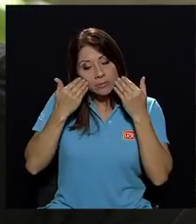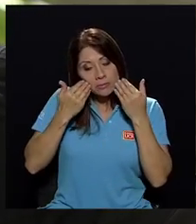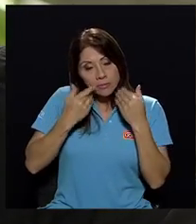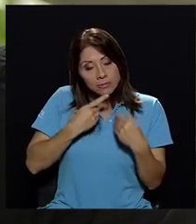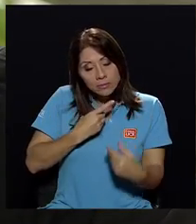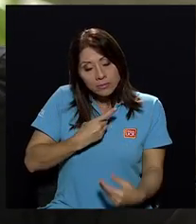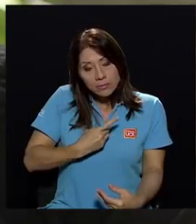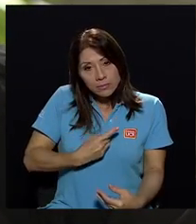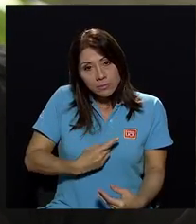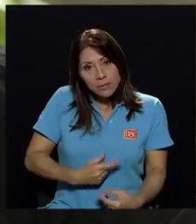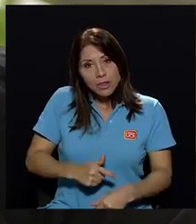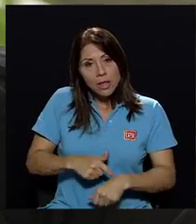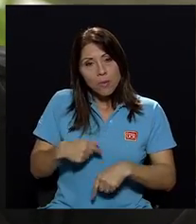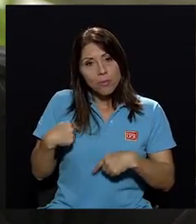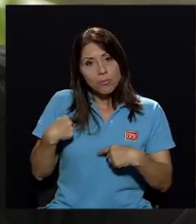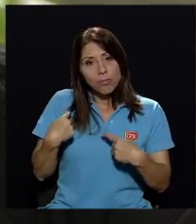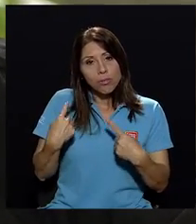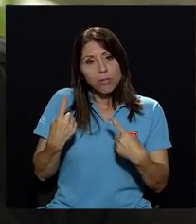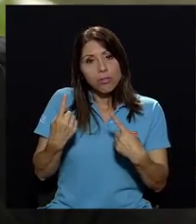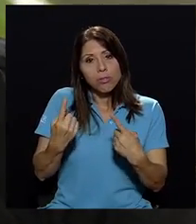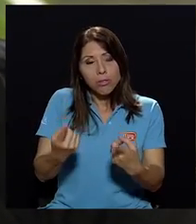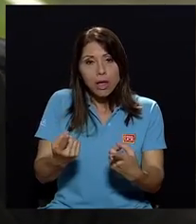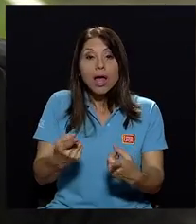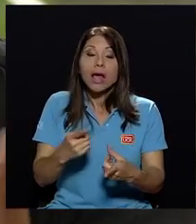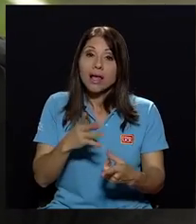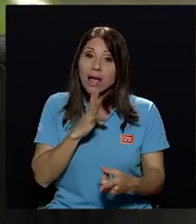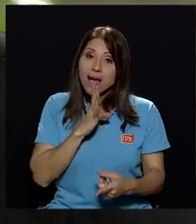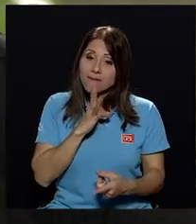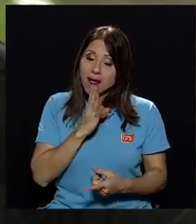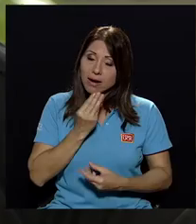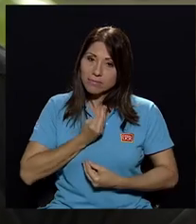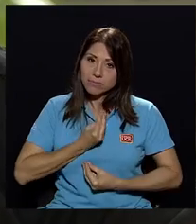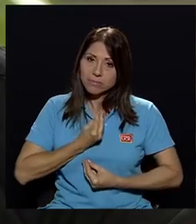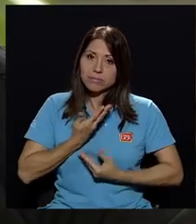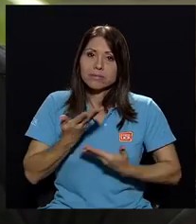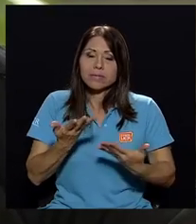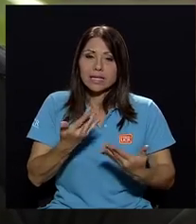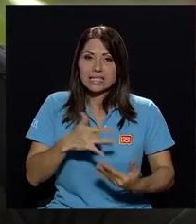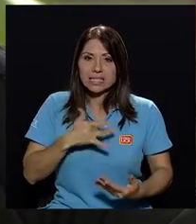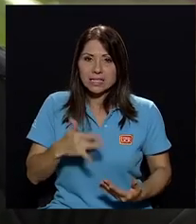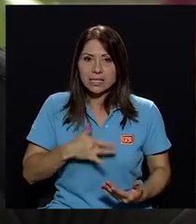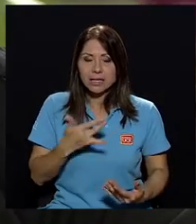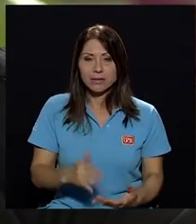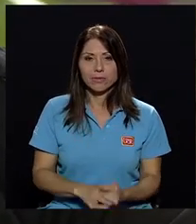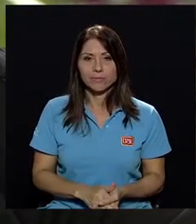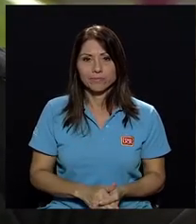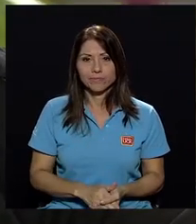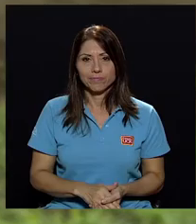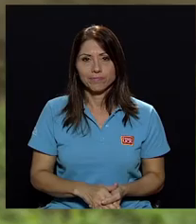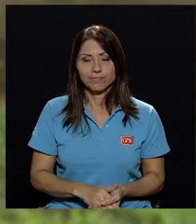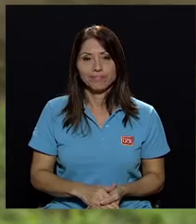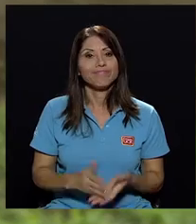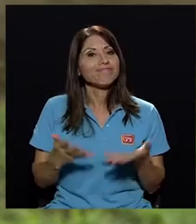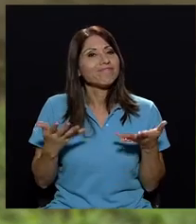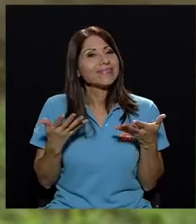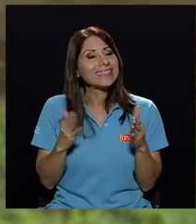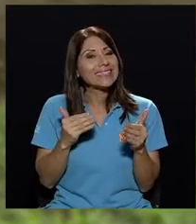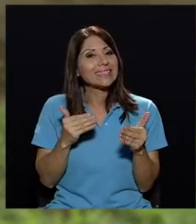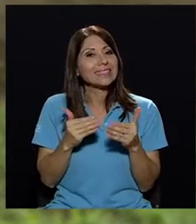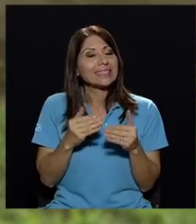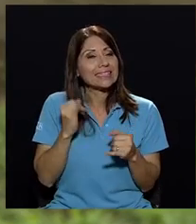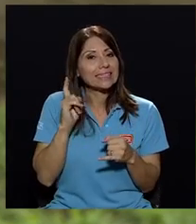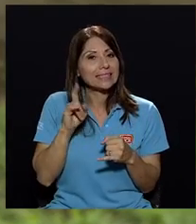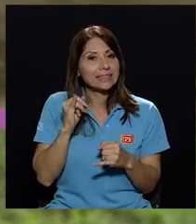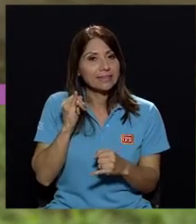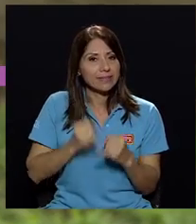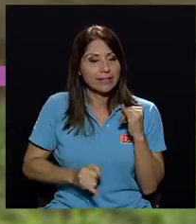esta tristeza se está prolongando por mucho tiempo, ok, hablar de lo que estoy sintiendo. Bueno, ya casi